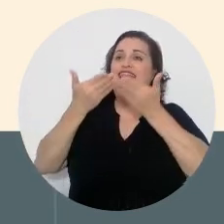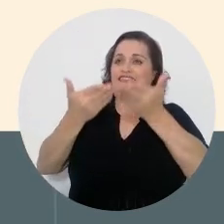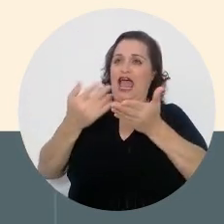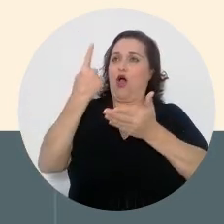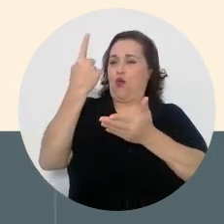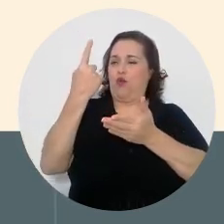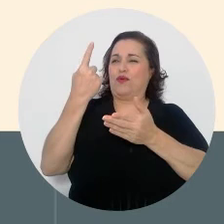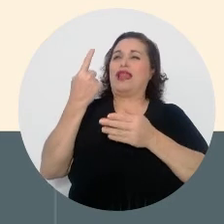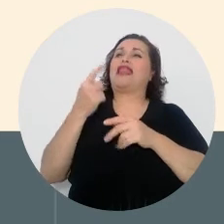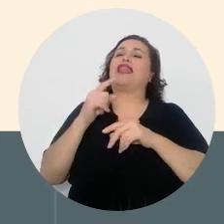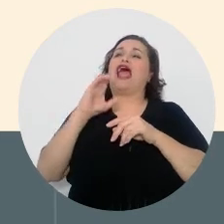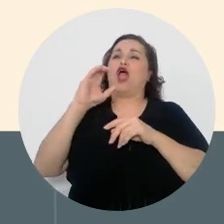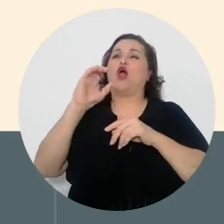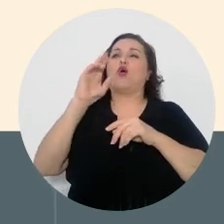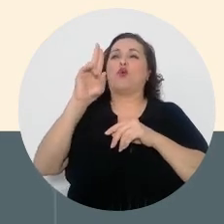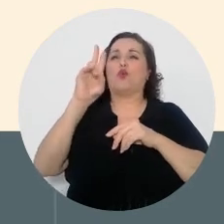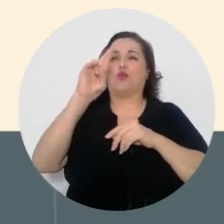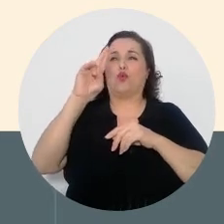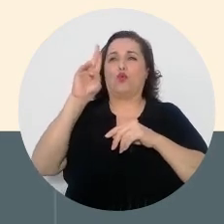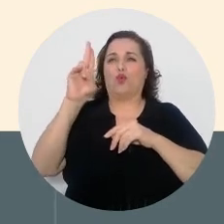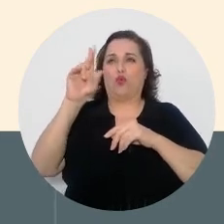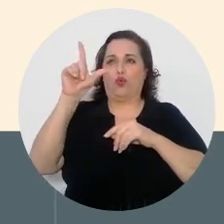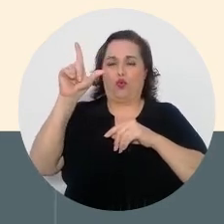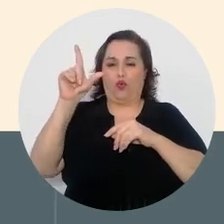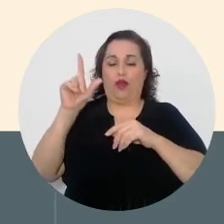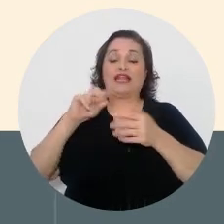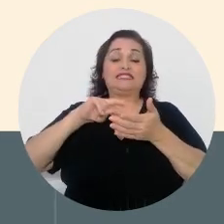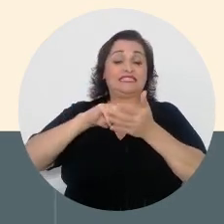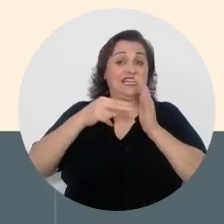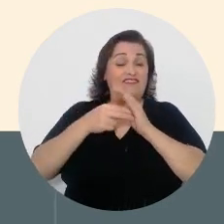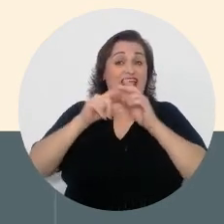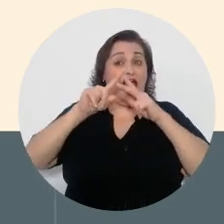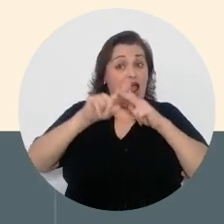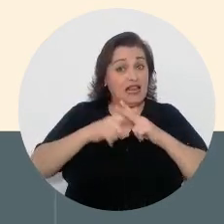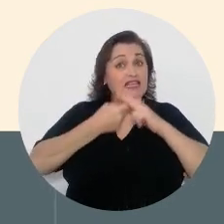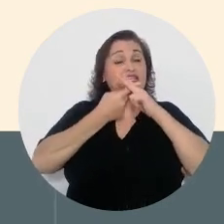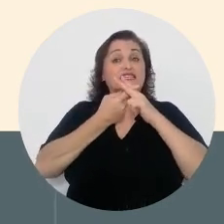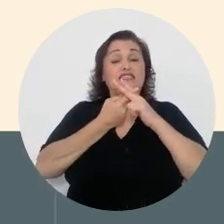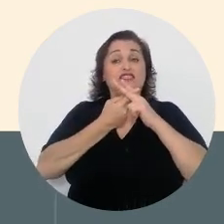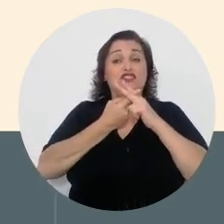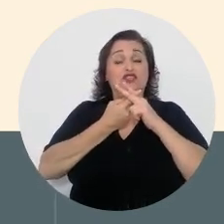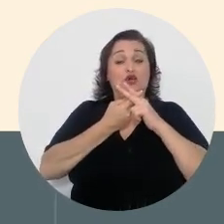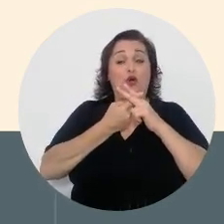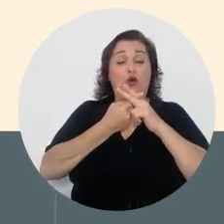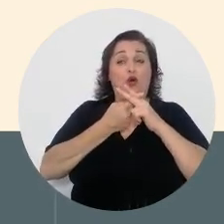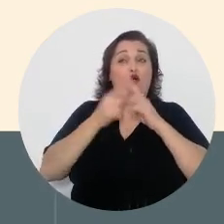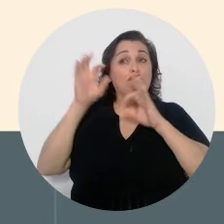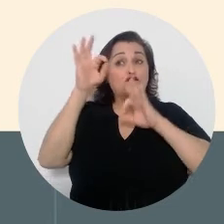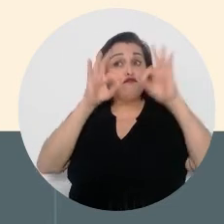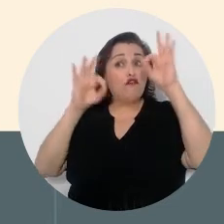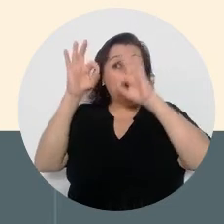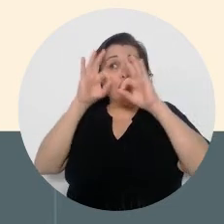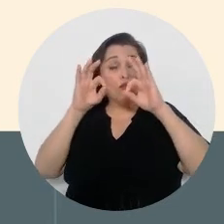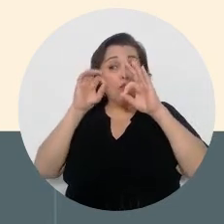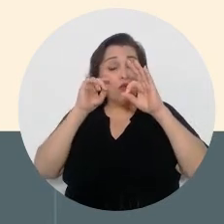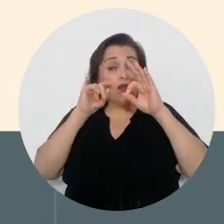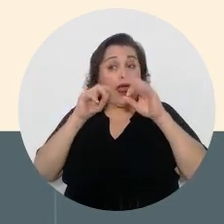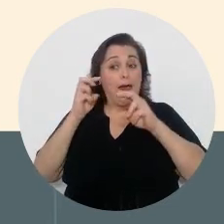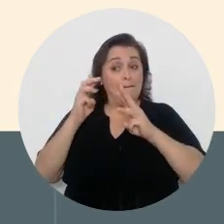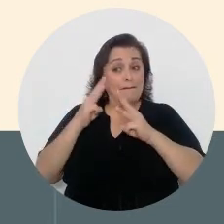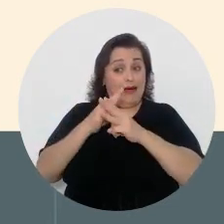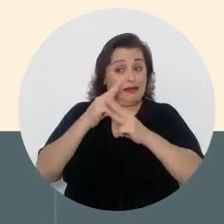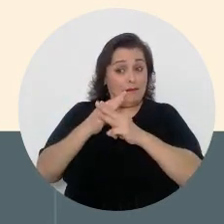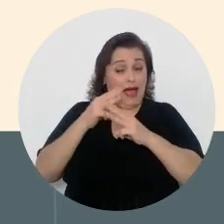curul, pero además el subcociente viene a significar que al inicio de la operación